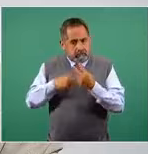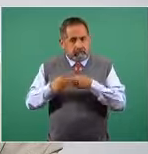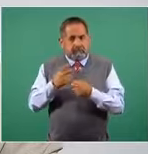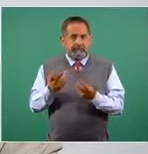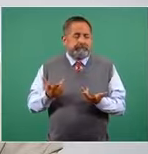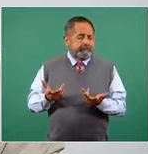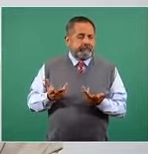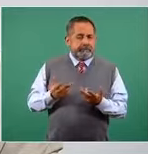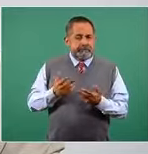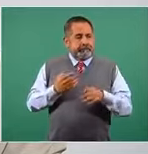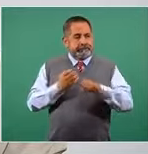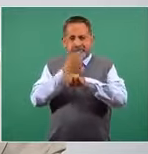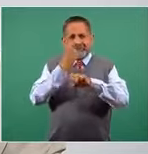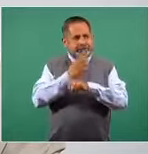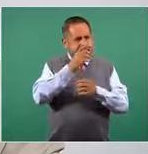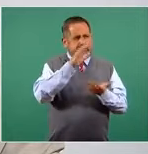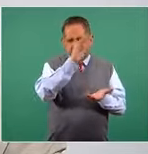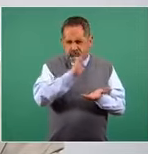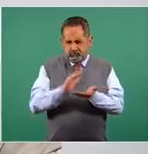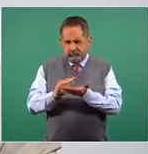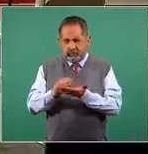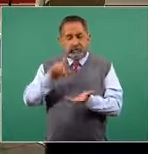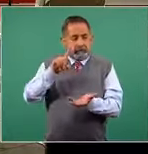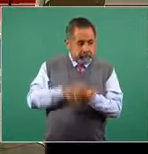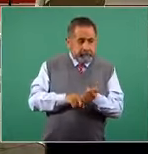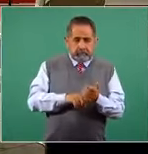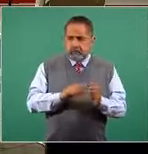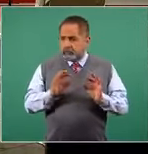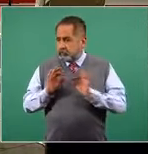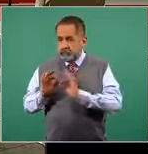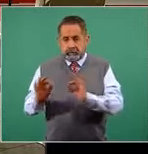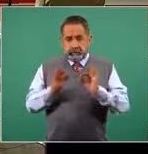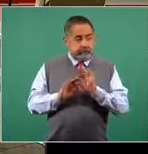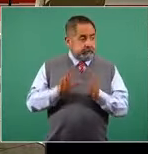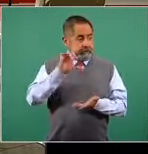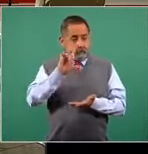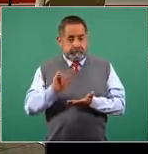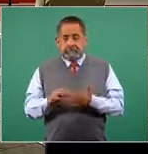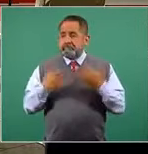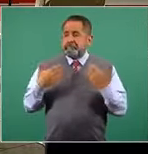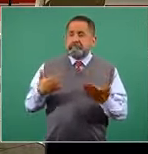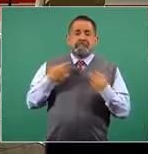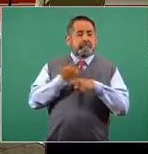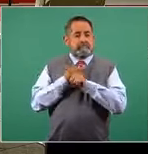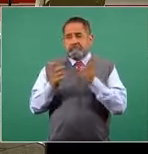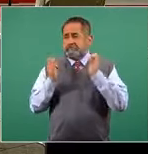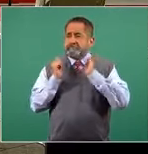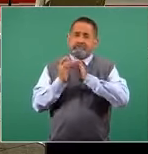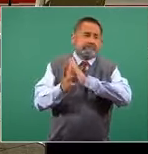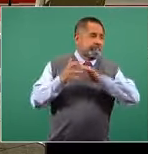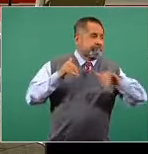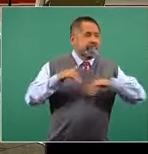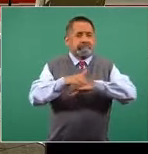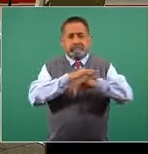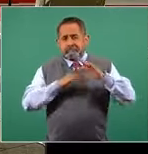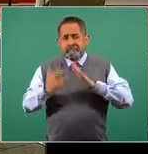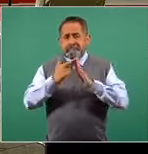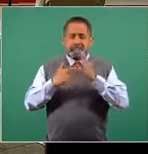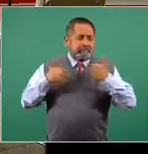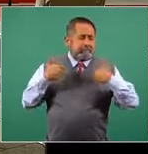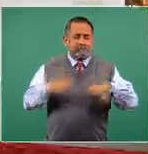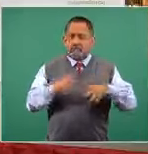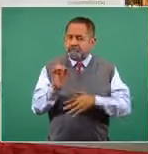las entidades, pero eso no significa que haberlo logrado o por haberlo logrado ya podemos dejar de implementar las